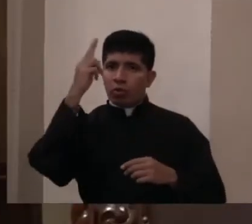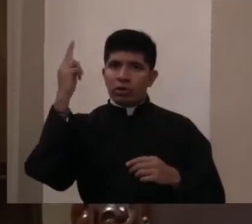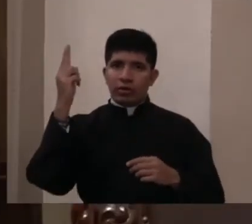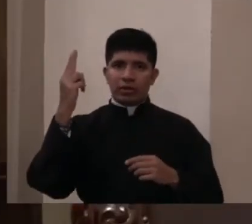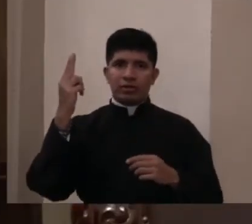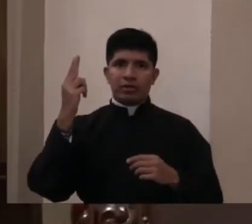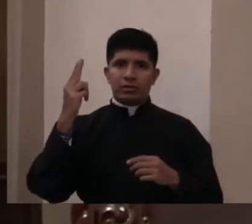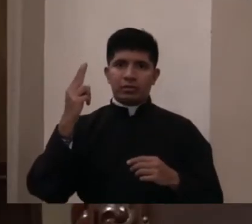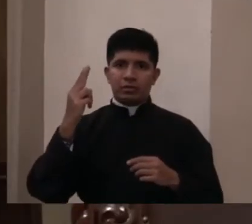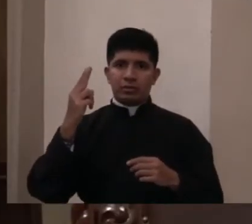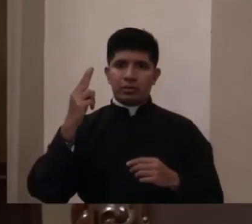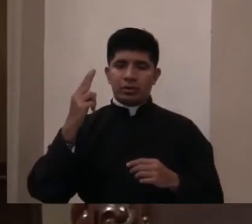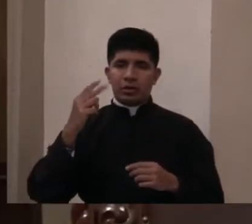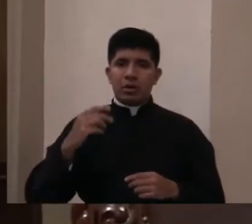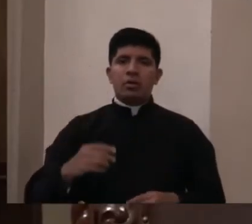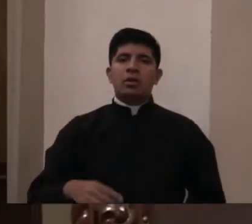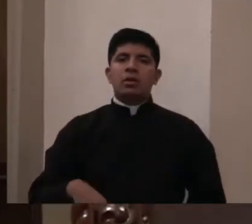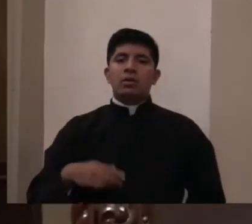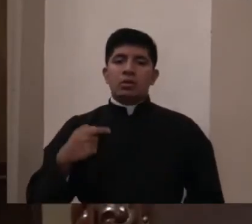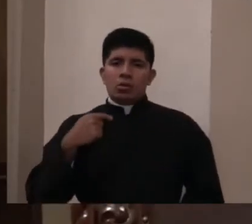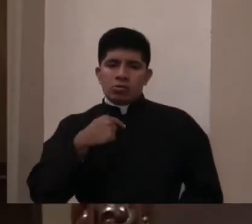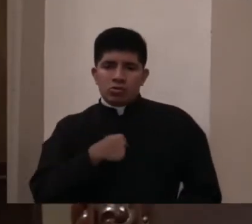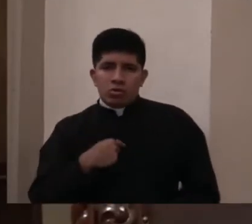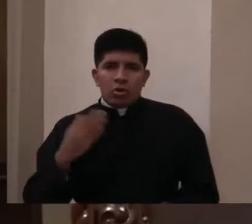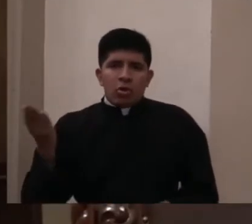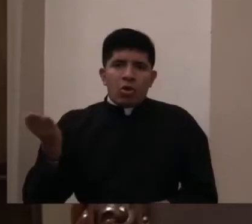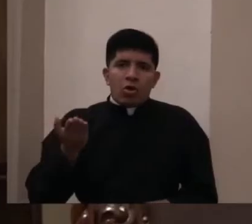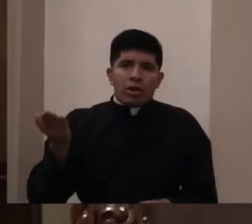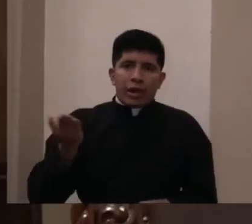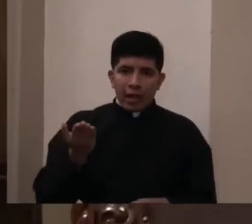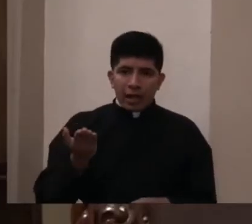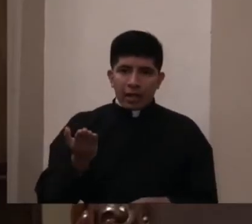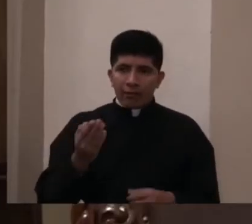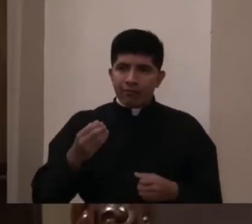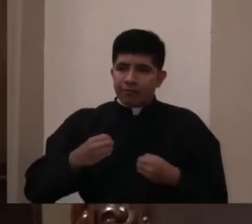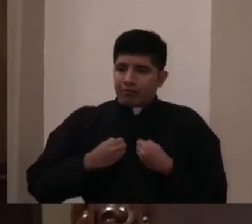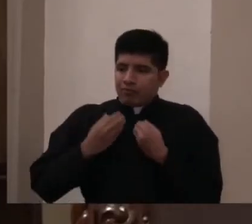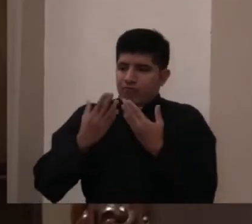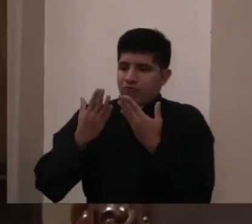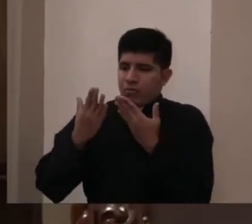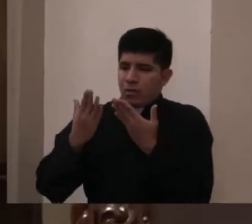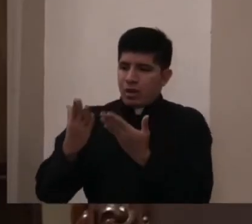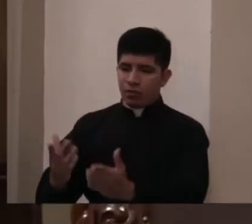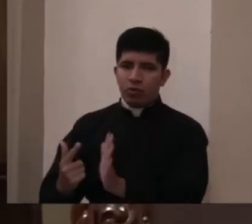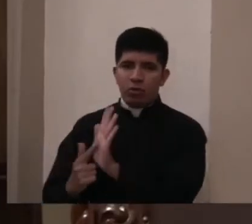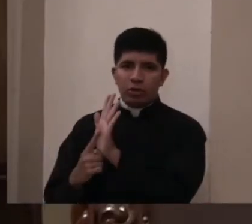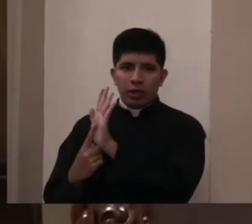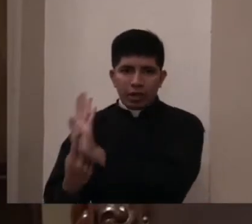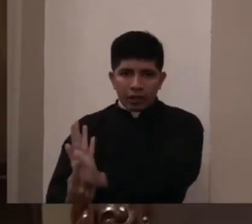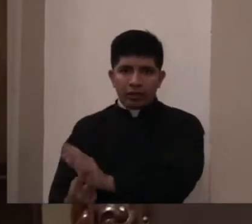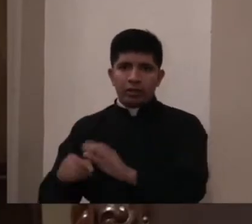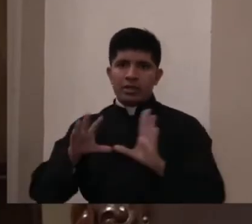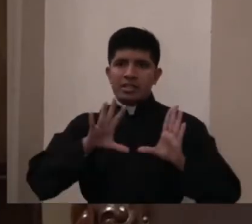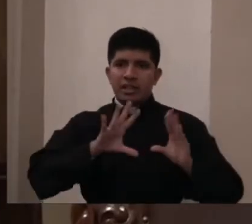que cualquier cosa que yo haga va a influir en los demás, según este